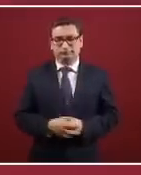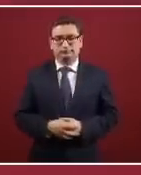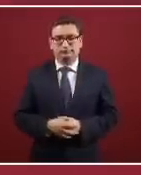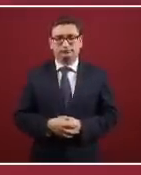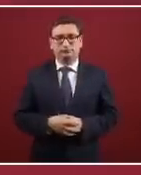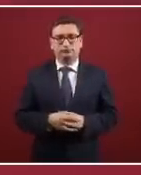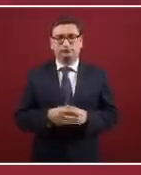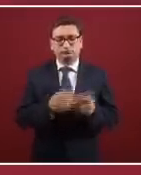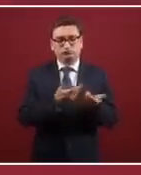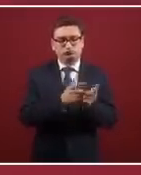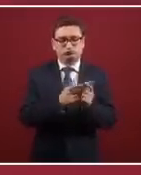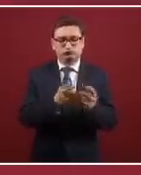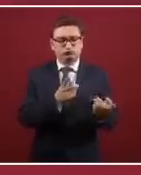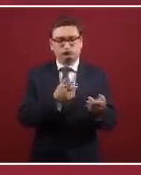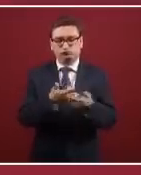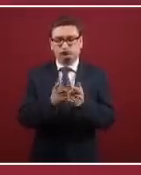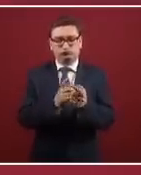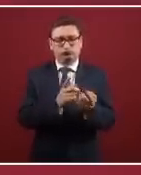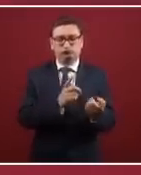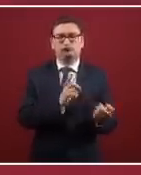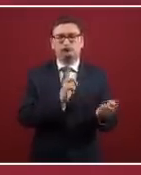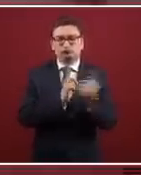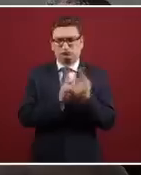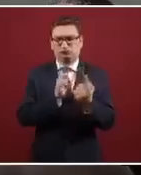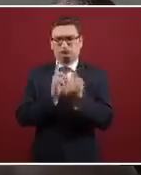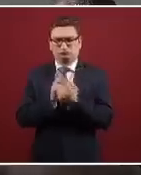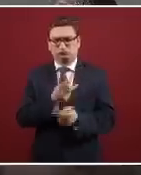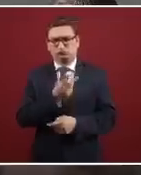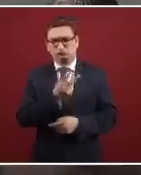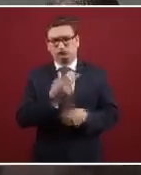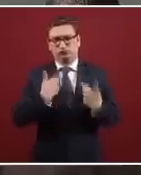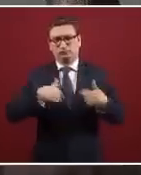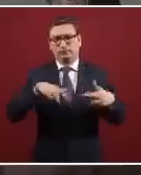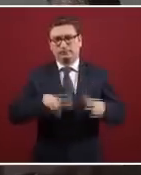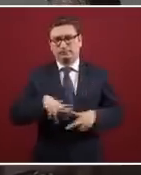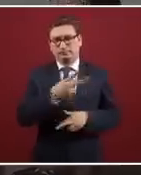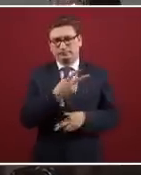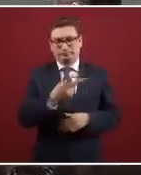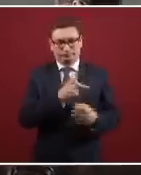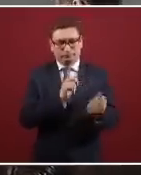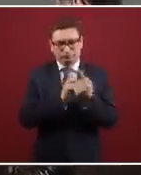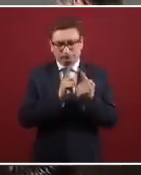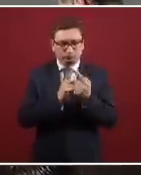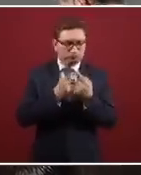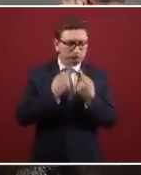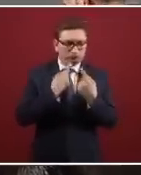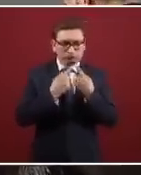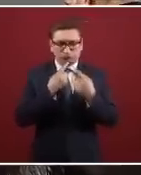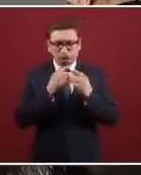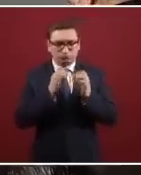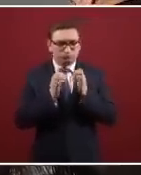Vinieron los dos, me entrevisté con los dos, son los representantes pues más